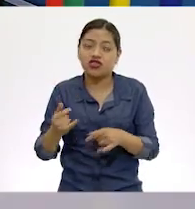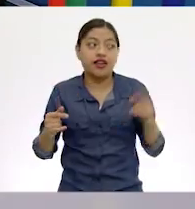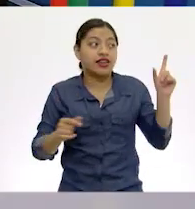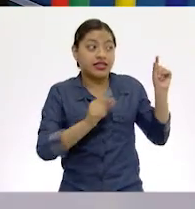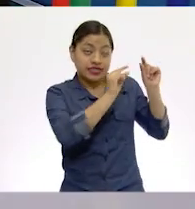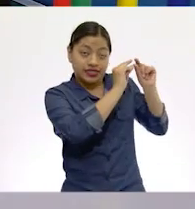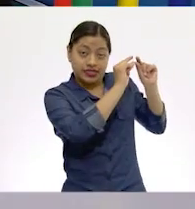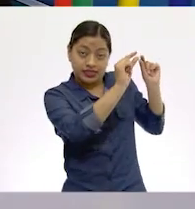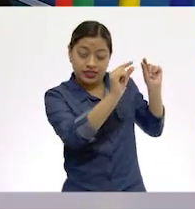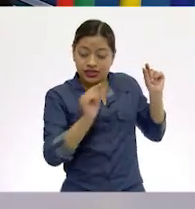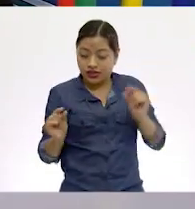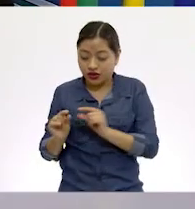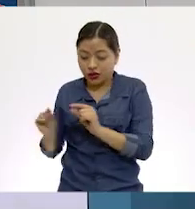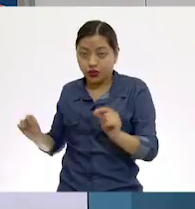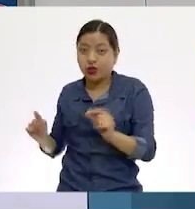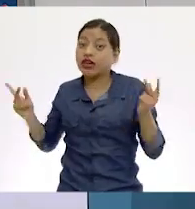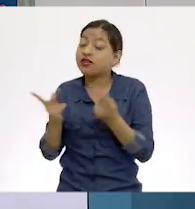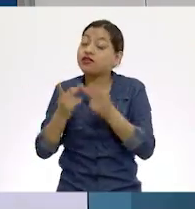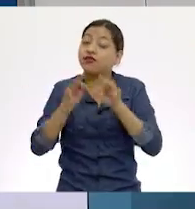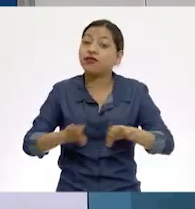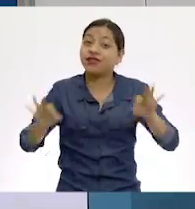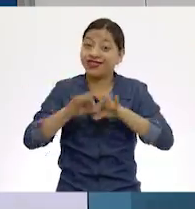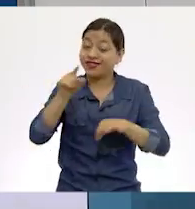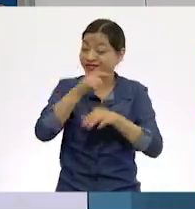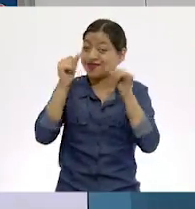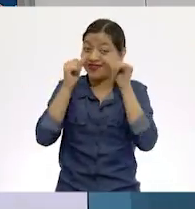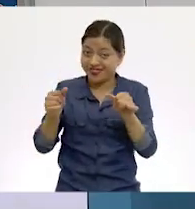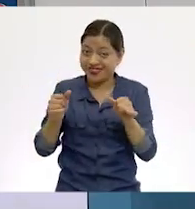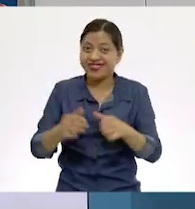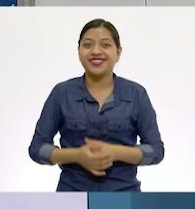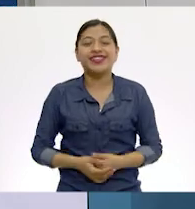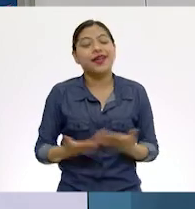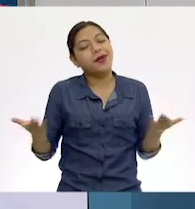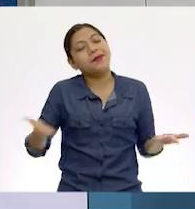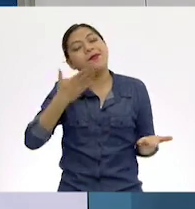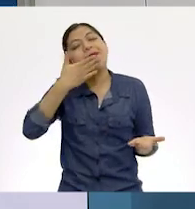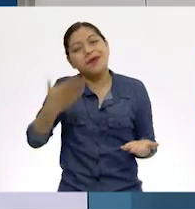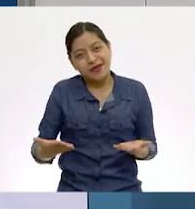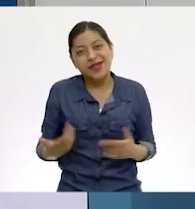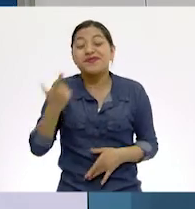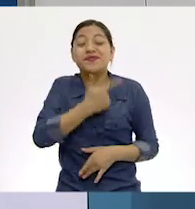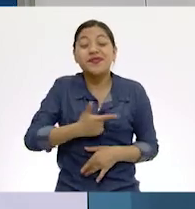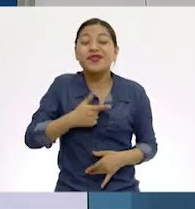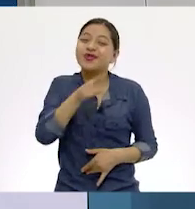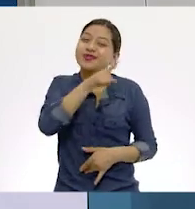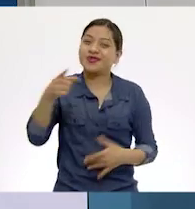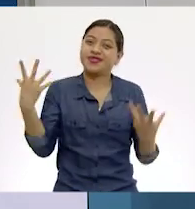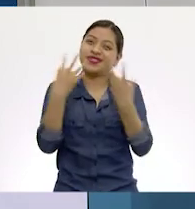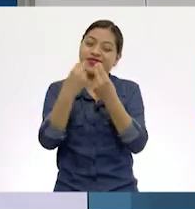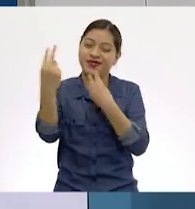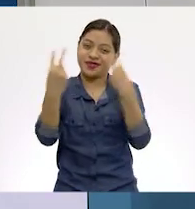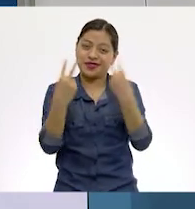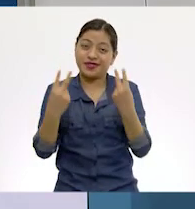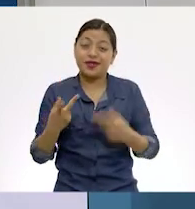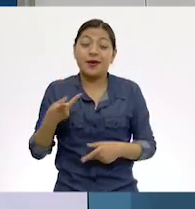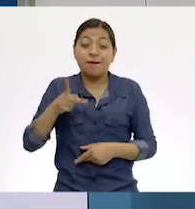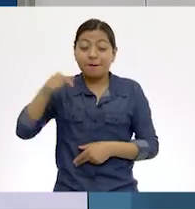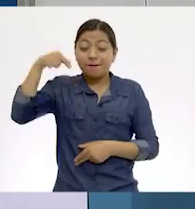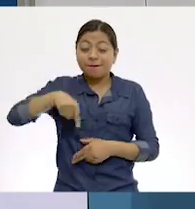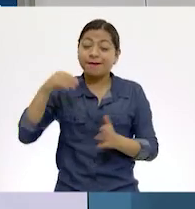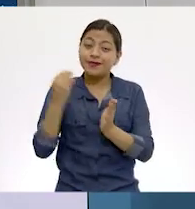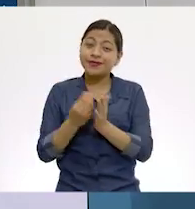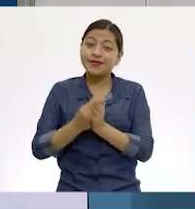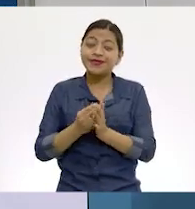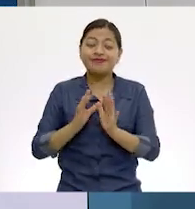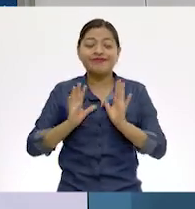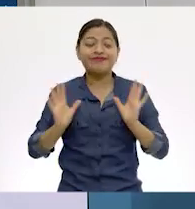que, a poner mucha atención. Muy bien, pues realmente me da mucho gusto estar con ustedes siempre, pero esta clase creo